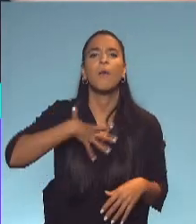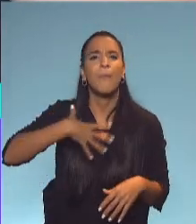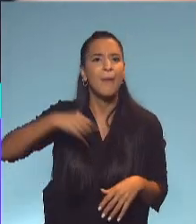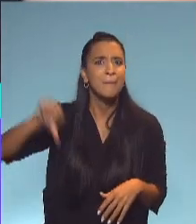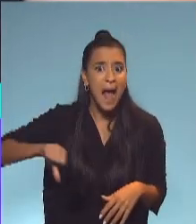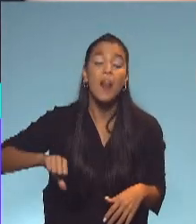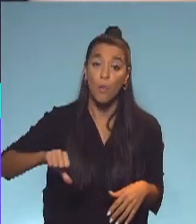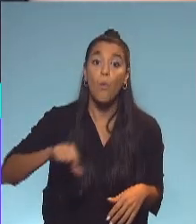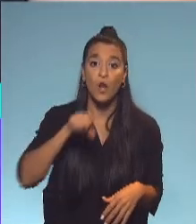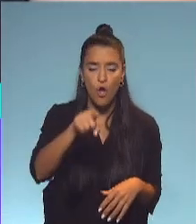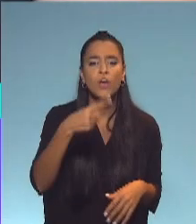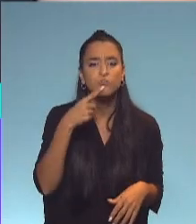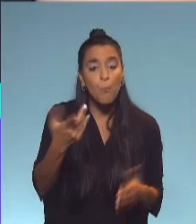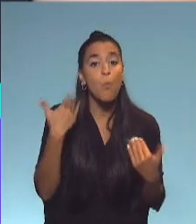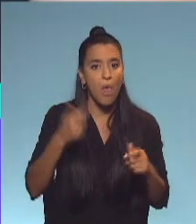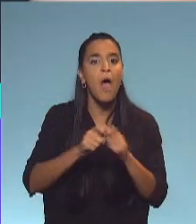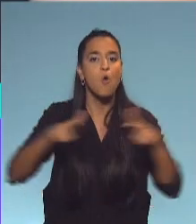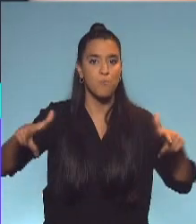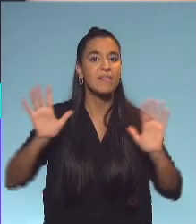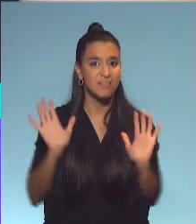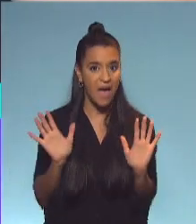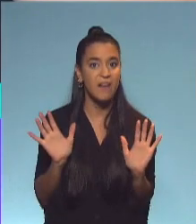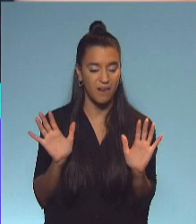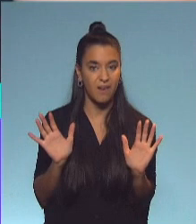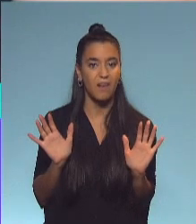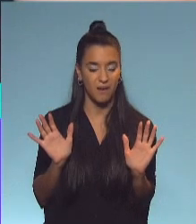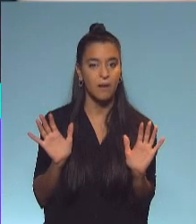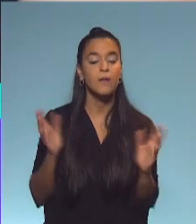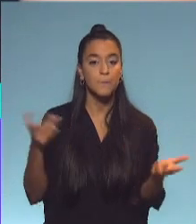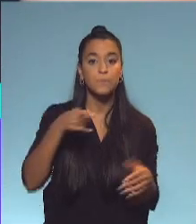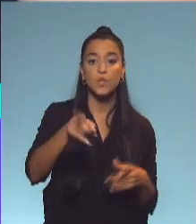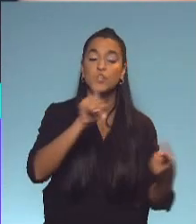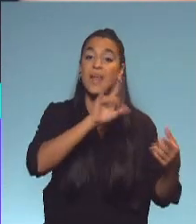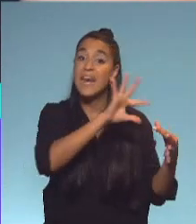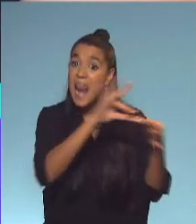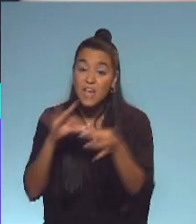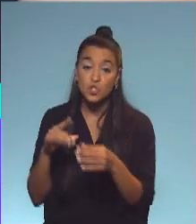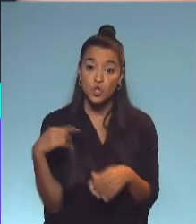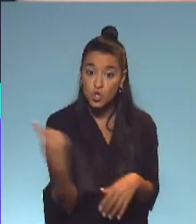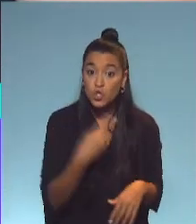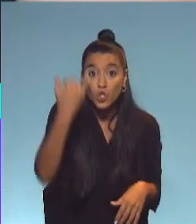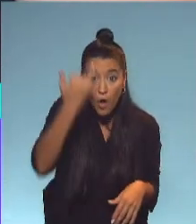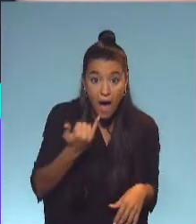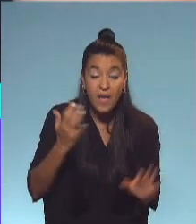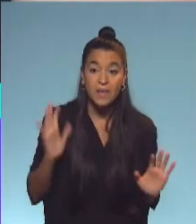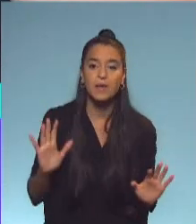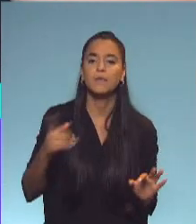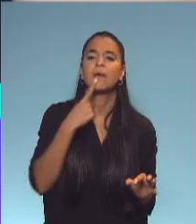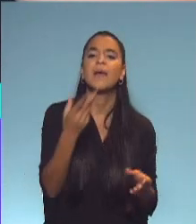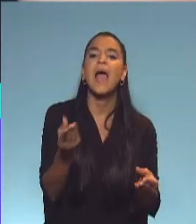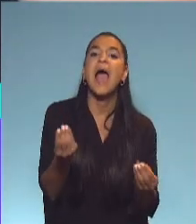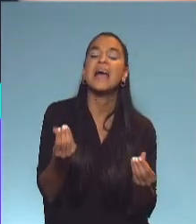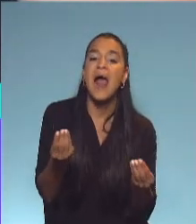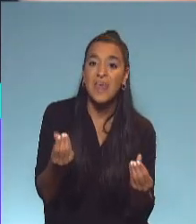hemodinámica, esto puede aumentar. Así que la relación clásica que nosotros tenemos de